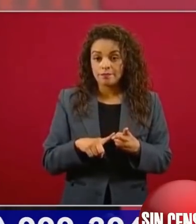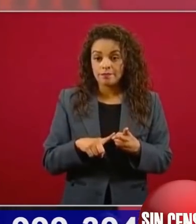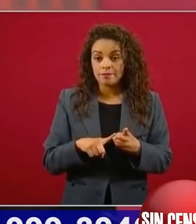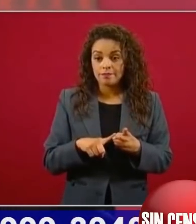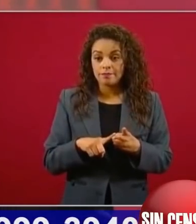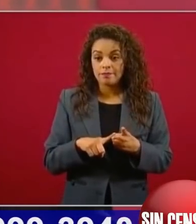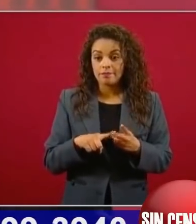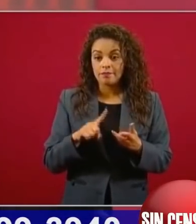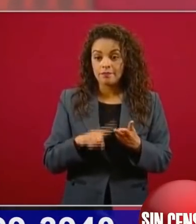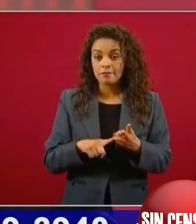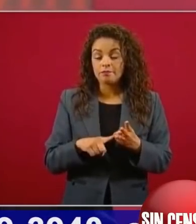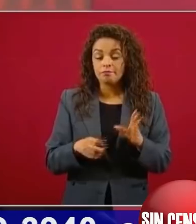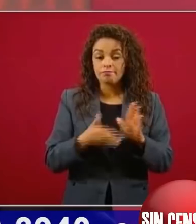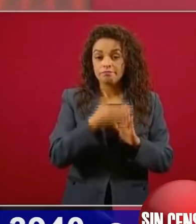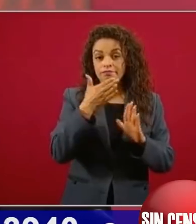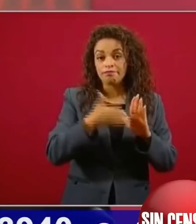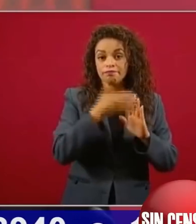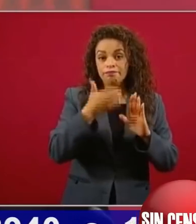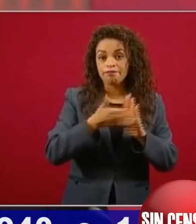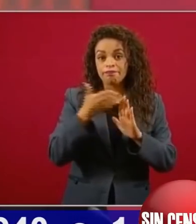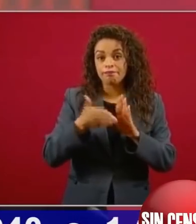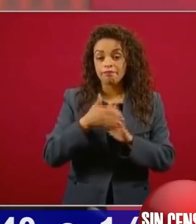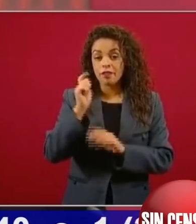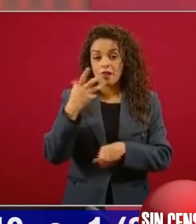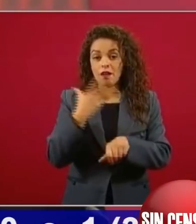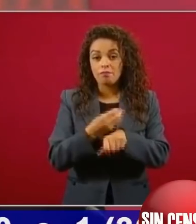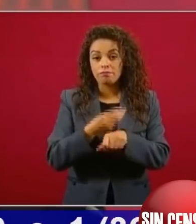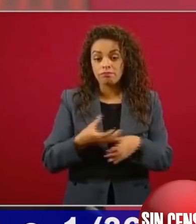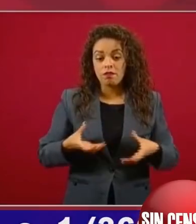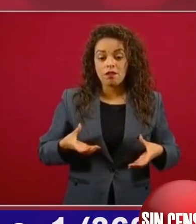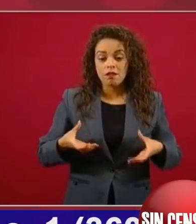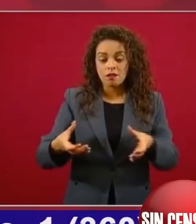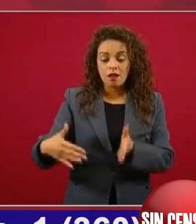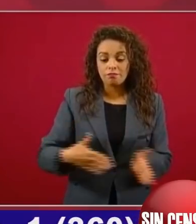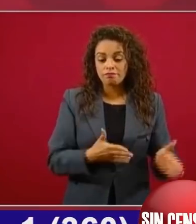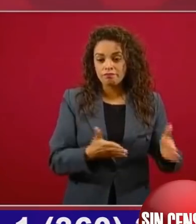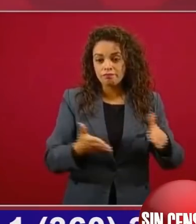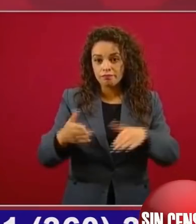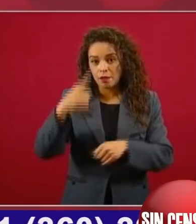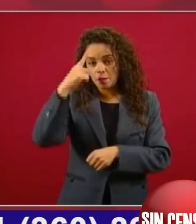y construcción de banquetas y pavimento.